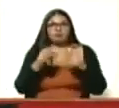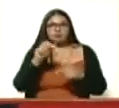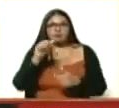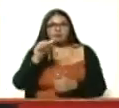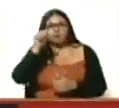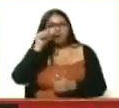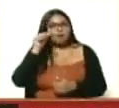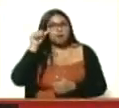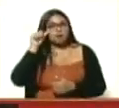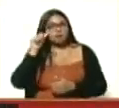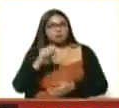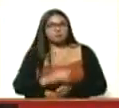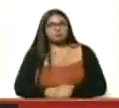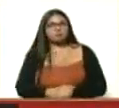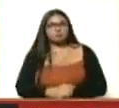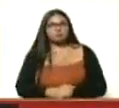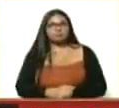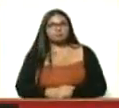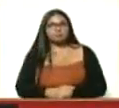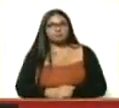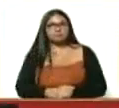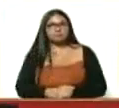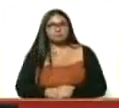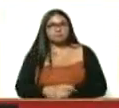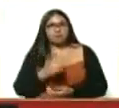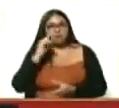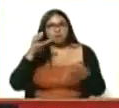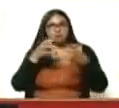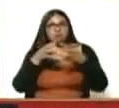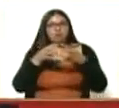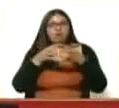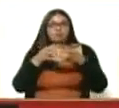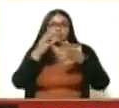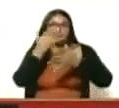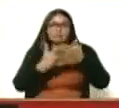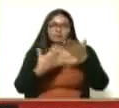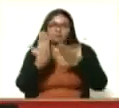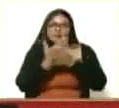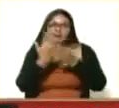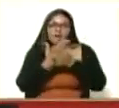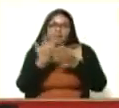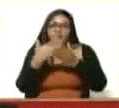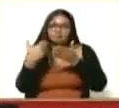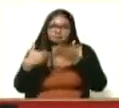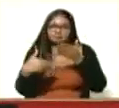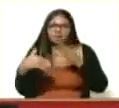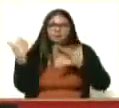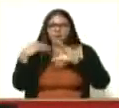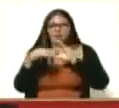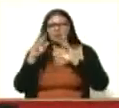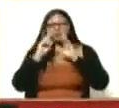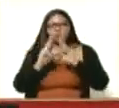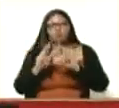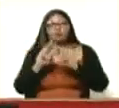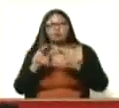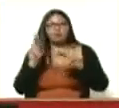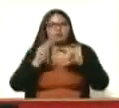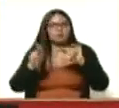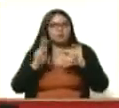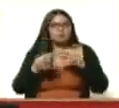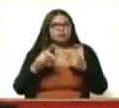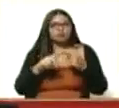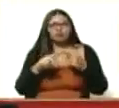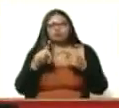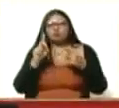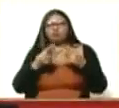www.freealexada.org. En freealexada.org hay una sección de cartas y ahí están todas las cartas que él ha enviado como respuesta a niños,